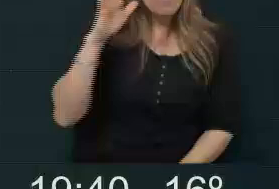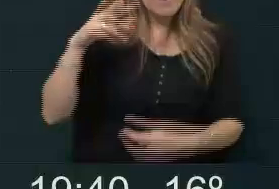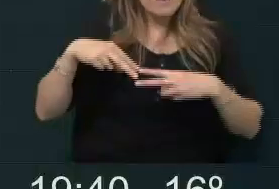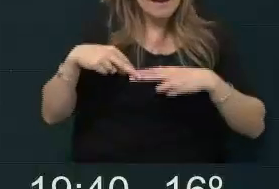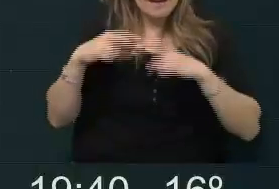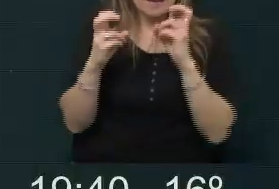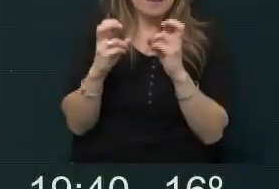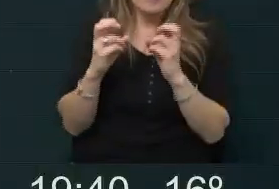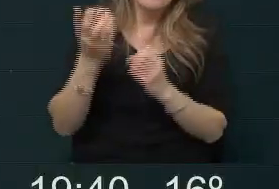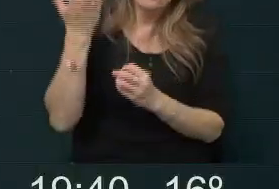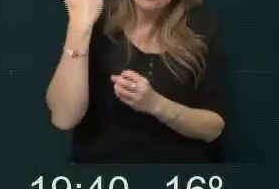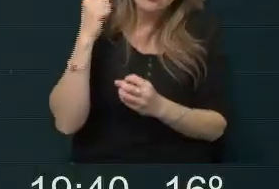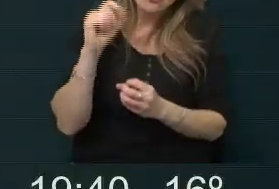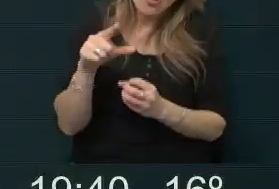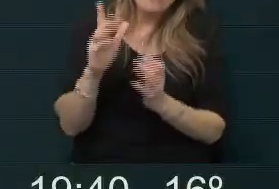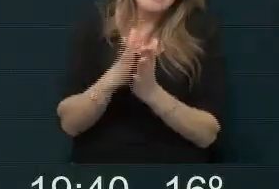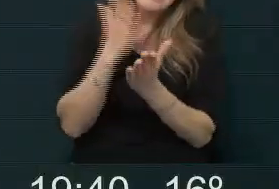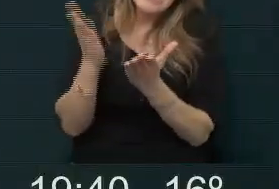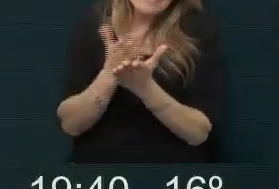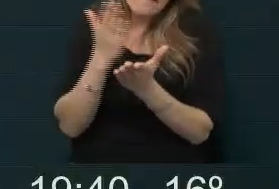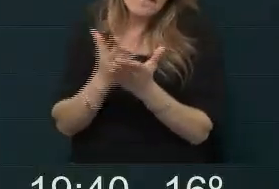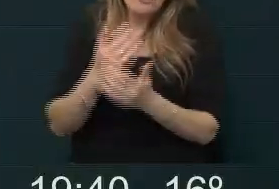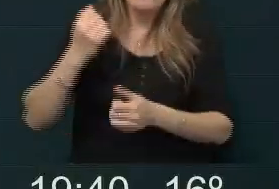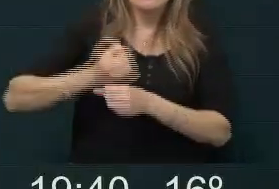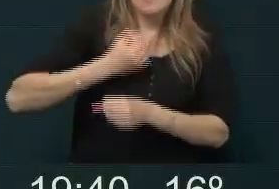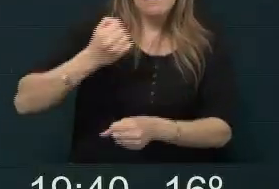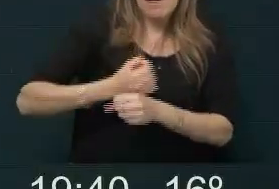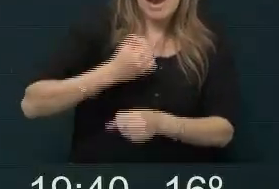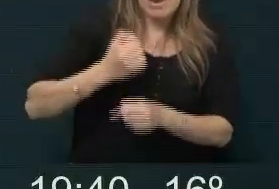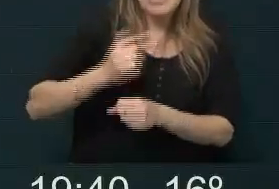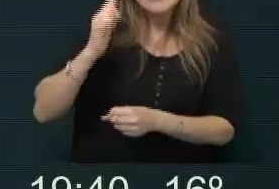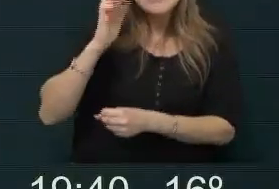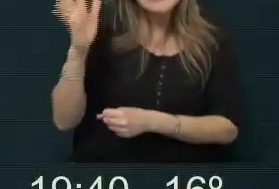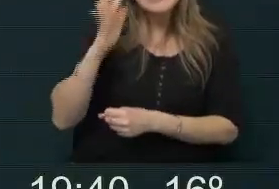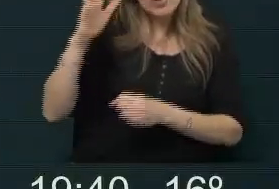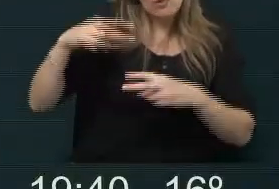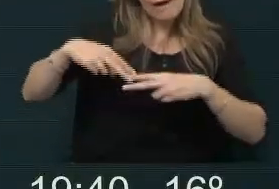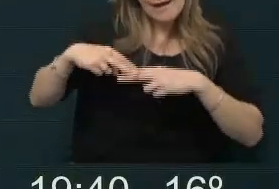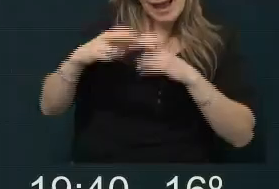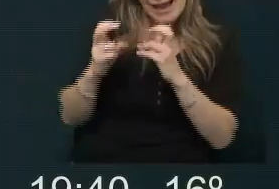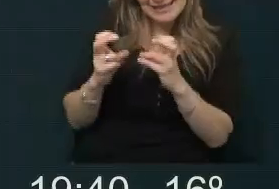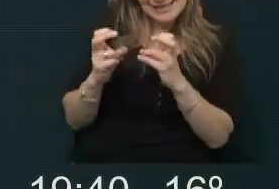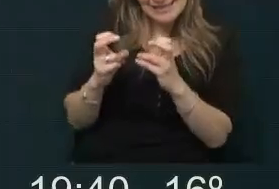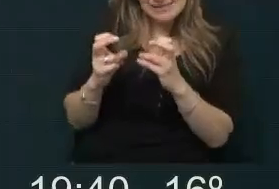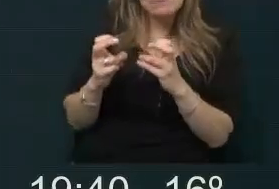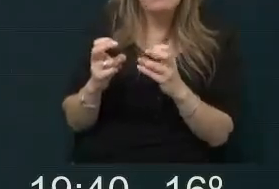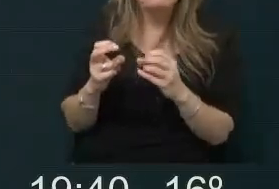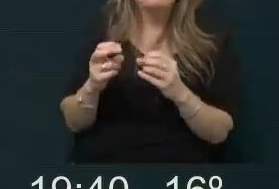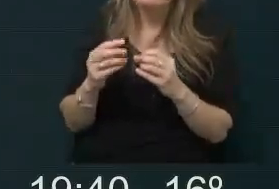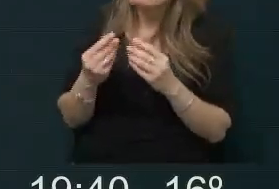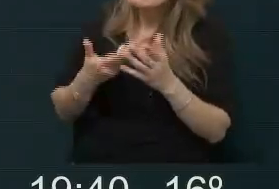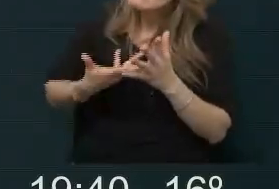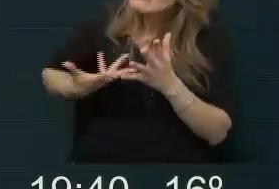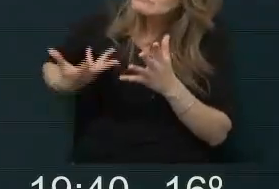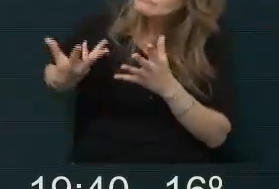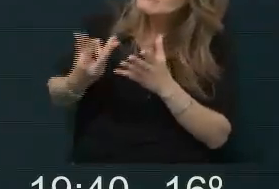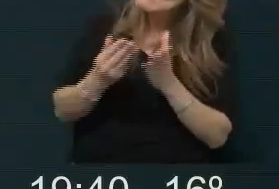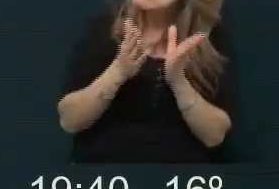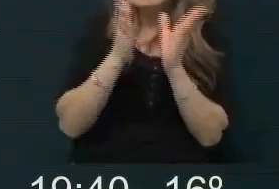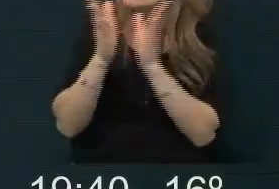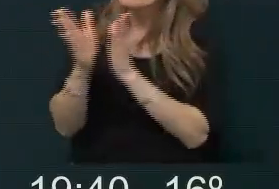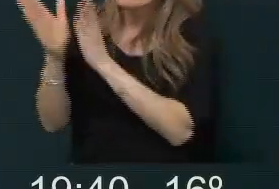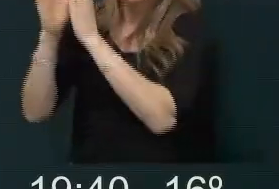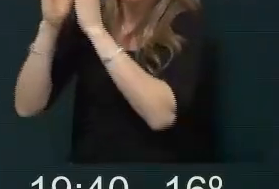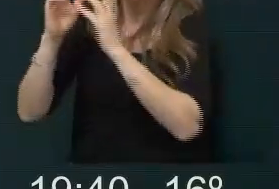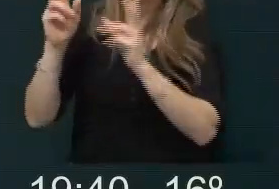el primer libro que publicó, que tenía que ver con su trabajo como psicoanalista y en las sesiones, pero él lo había como elevado hacia otro lugar. Es un lugar medio